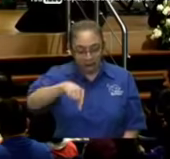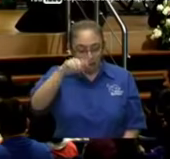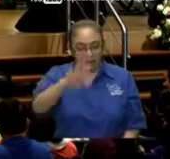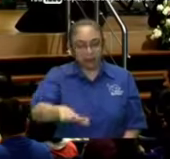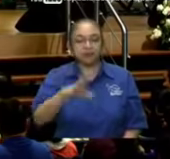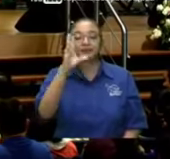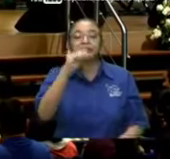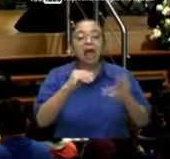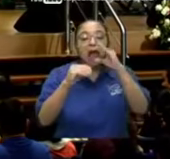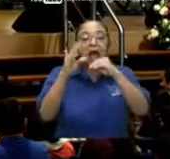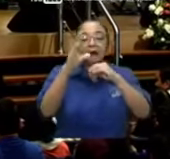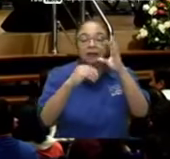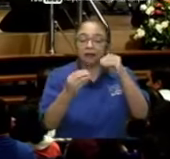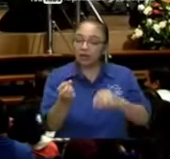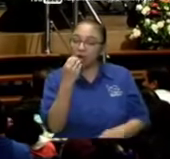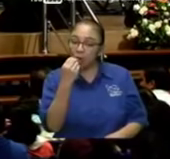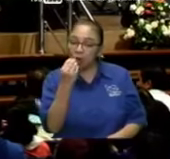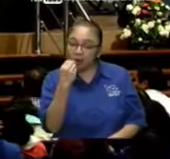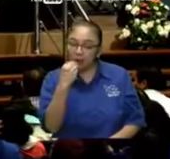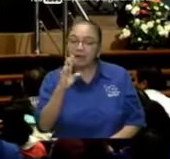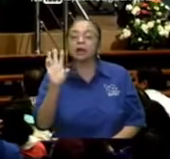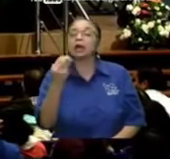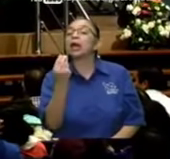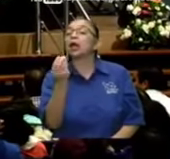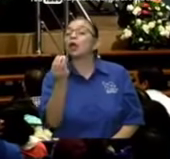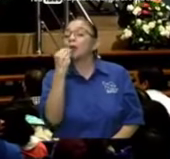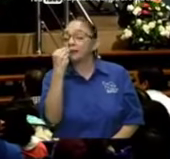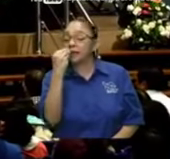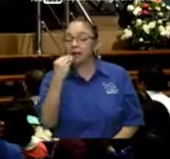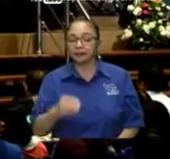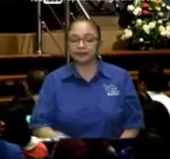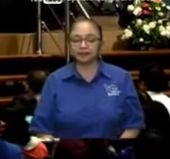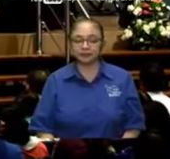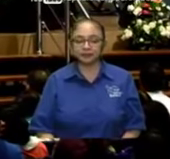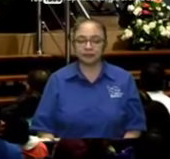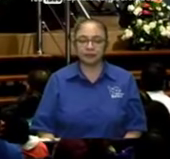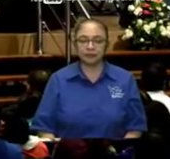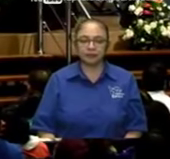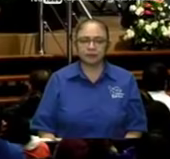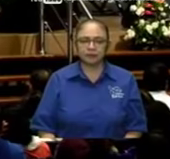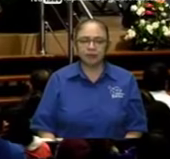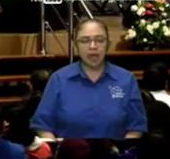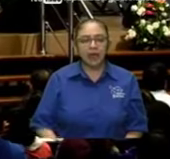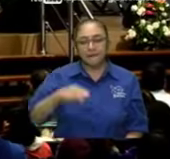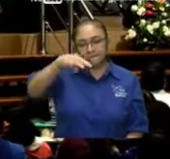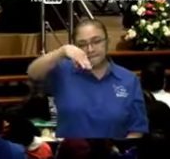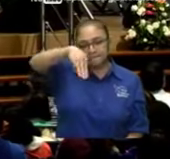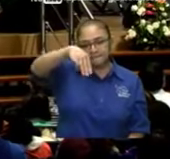comida. ¿Qué les daban de comer? ¿Cuál era su comida? ¿Y eso de dónde venía?